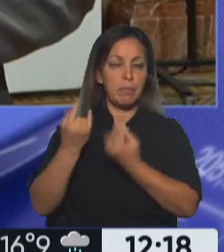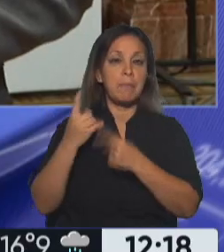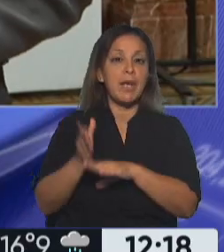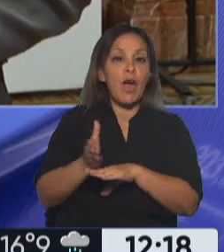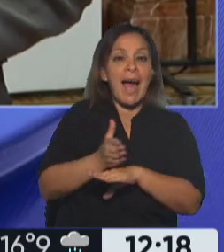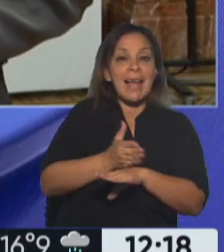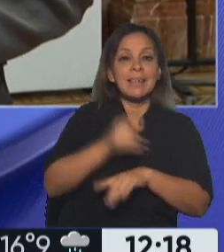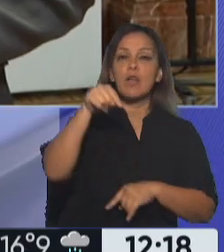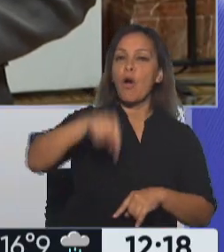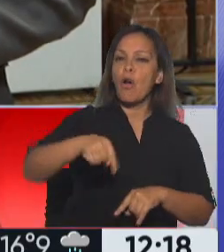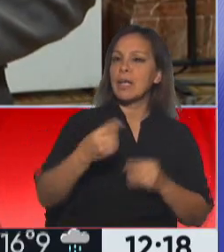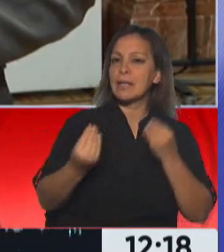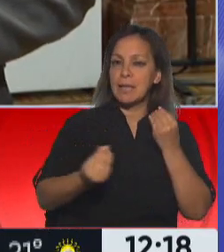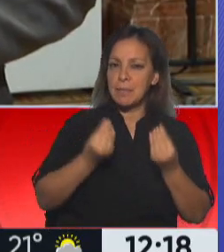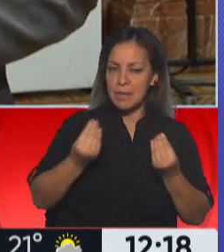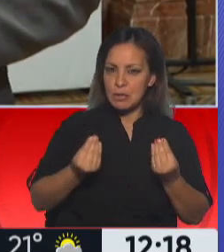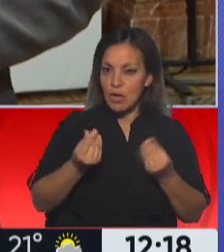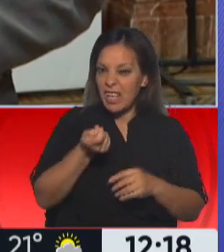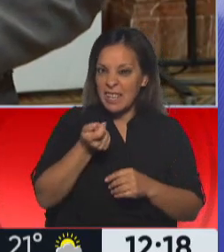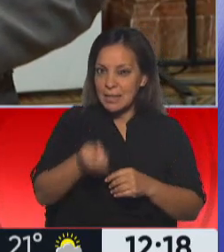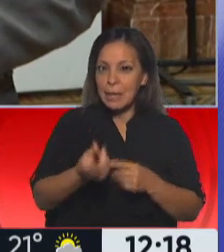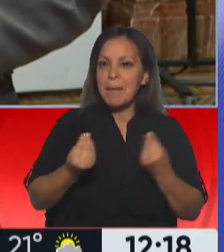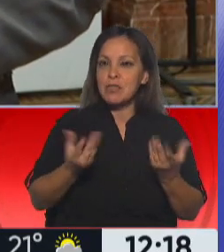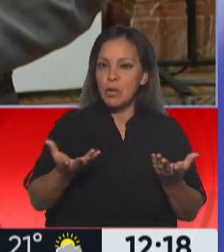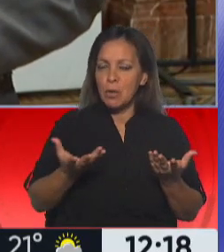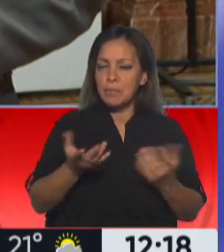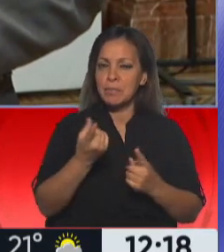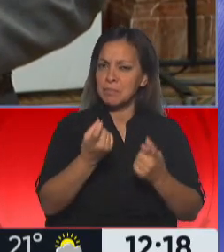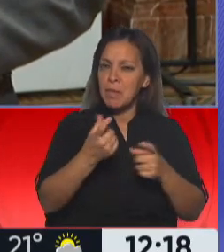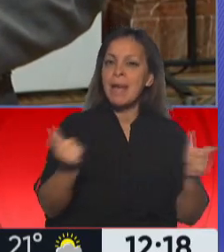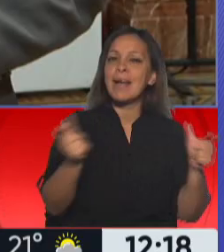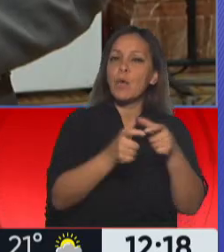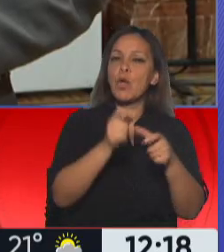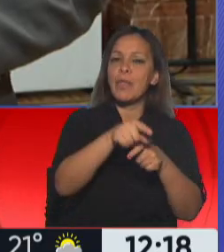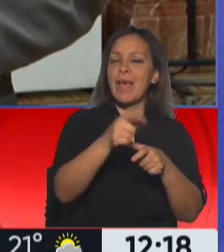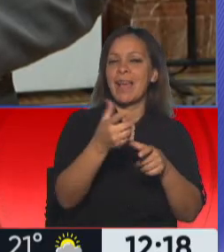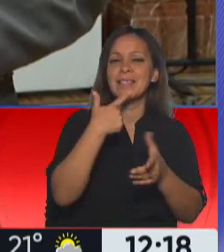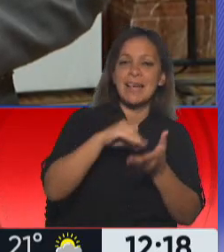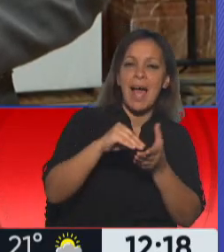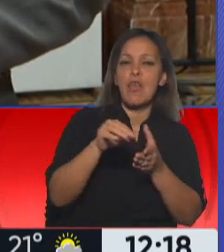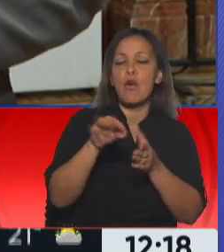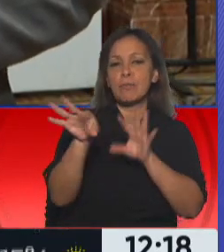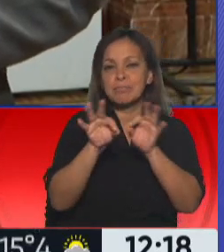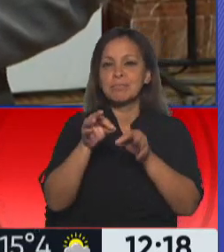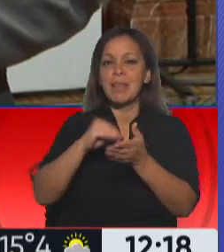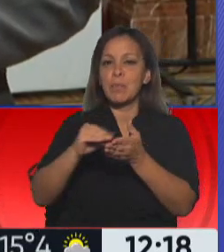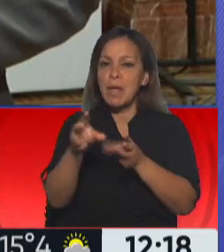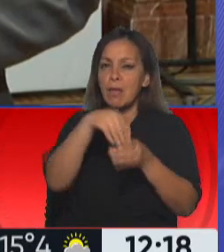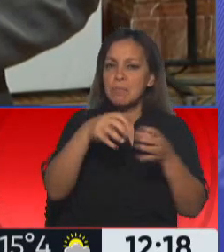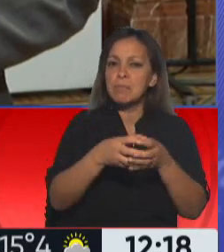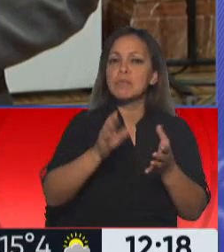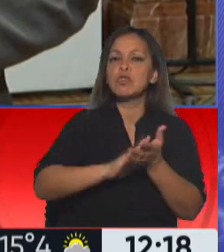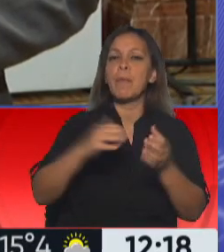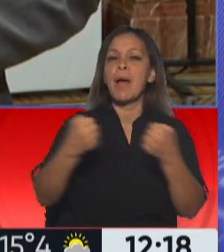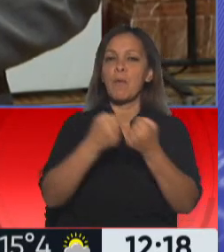día de hoy. Fernando, ¿qué es lo que acaba de pasar? Se tenía que reunir la bicameral para tratar el DNU por el acuerdo con el FMI. ¿Cómo estás?